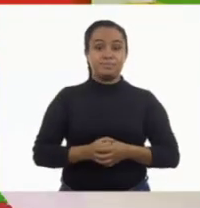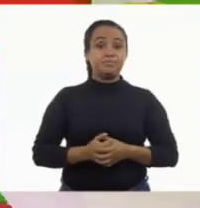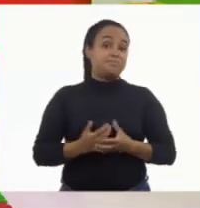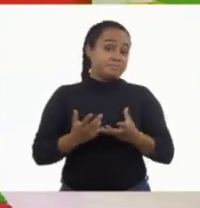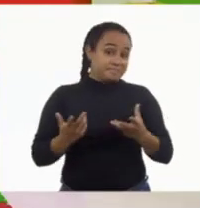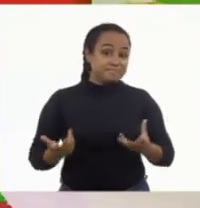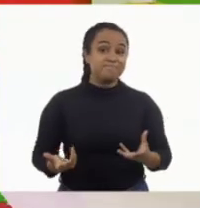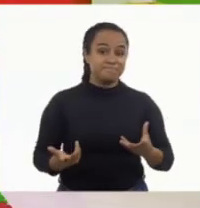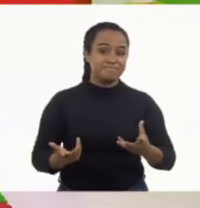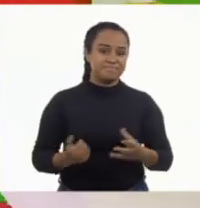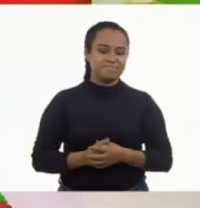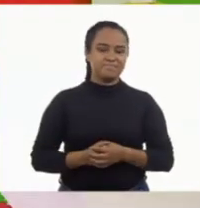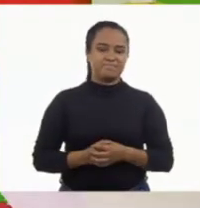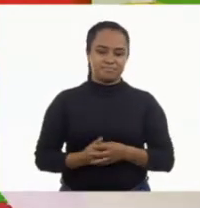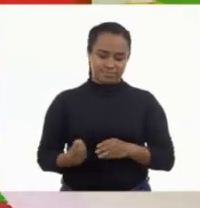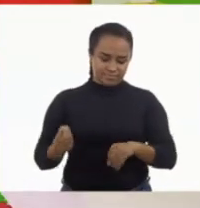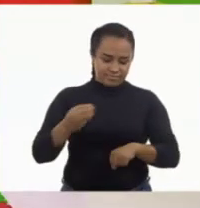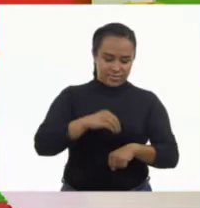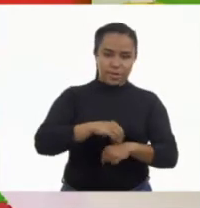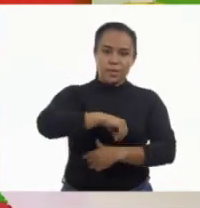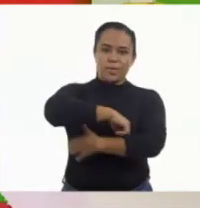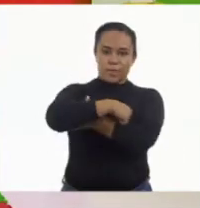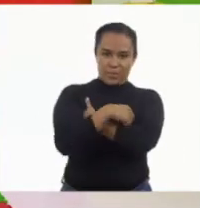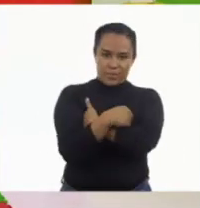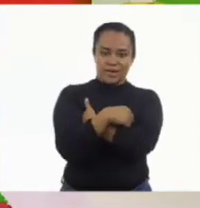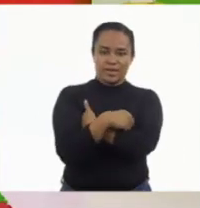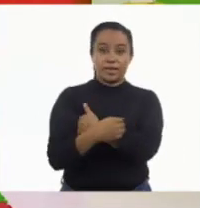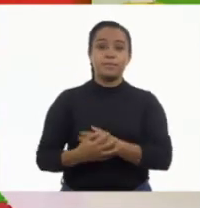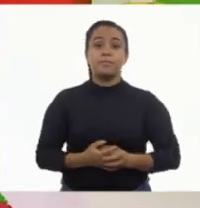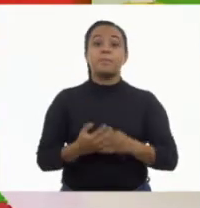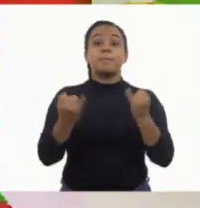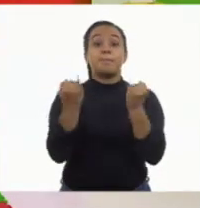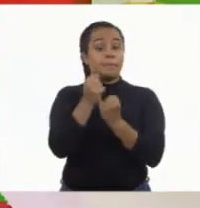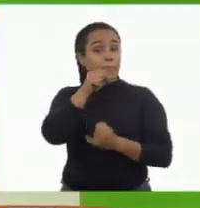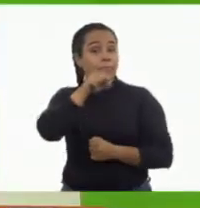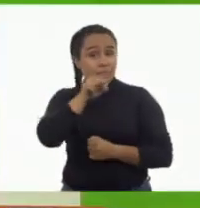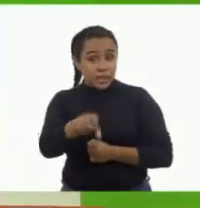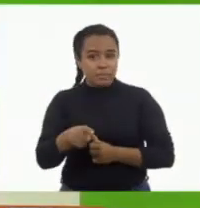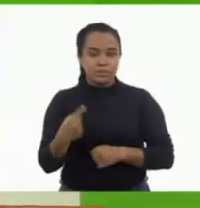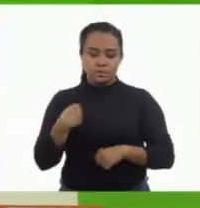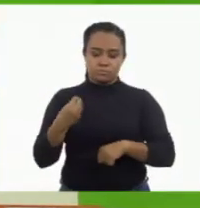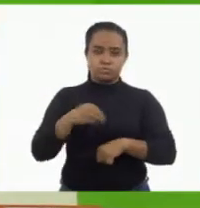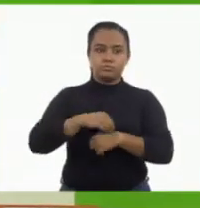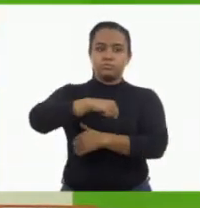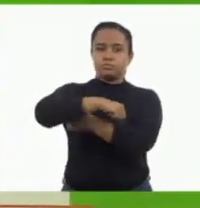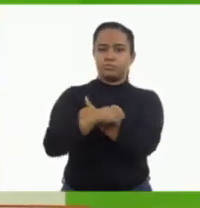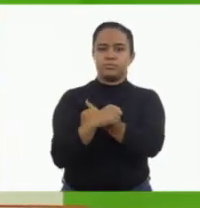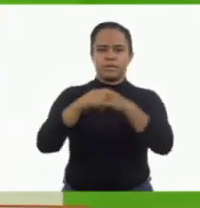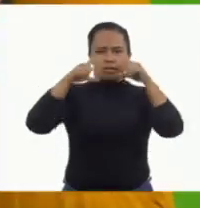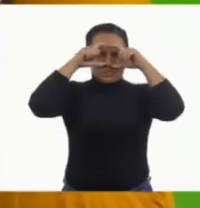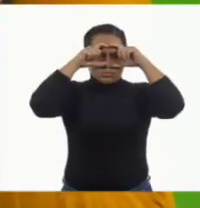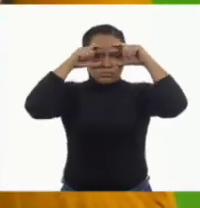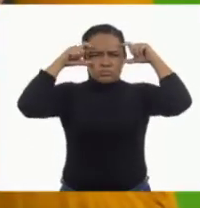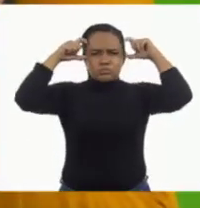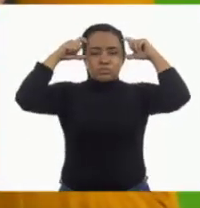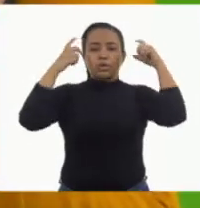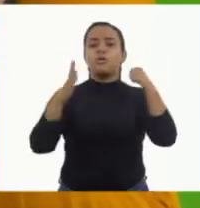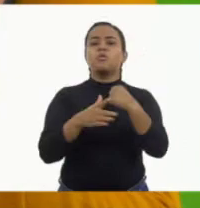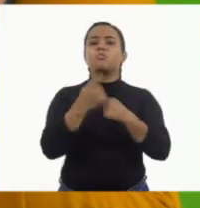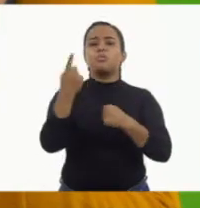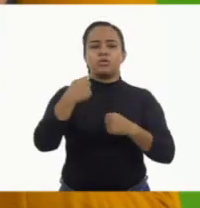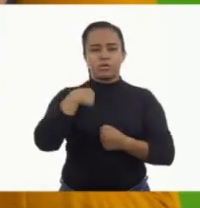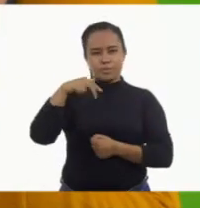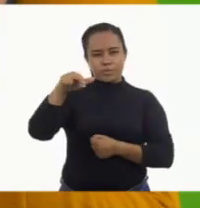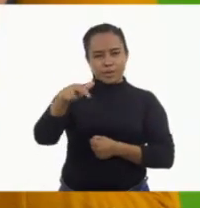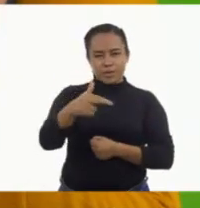que al cofre de la alegría. También voy a meter este antifaz porque me